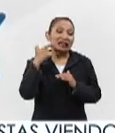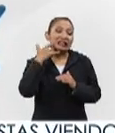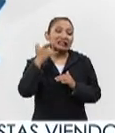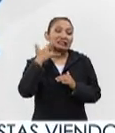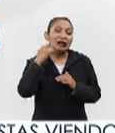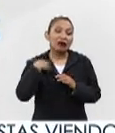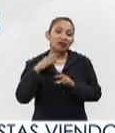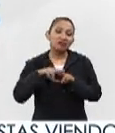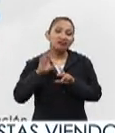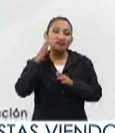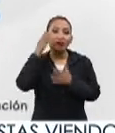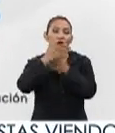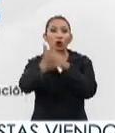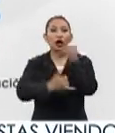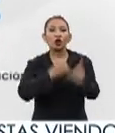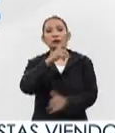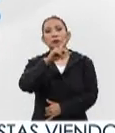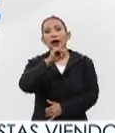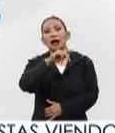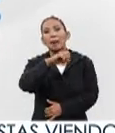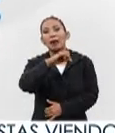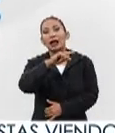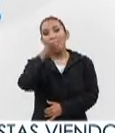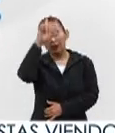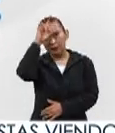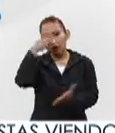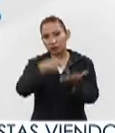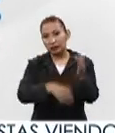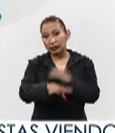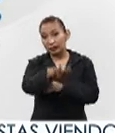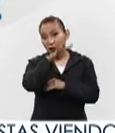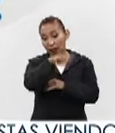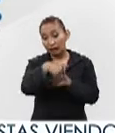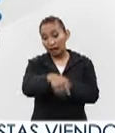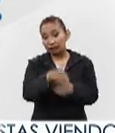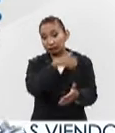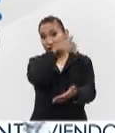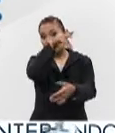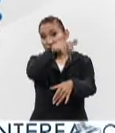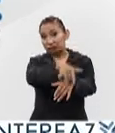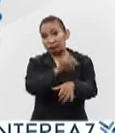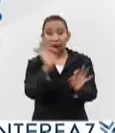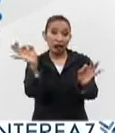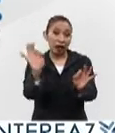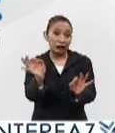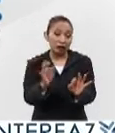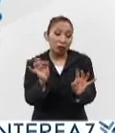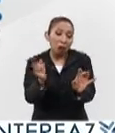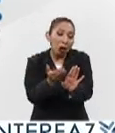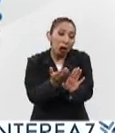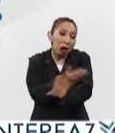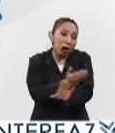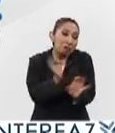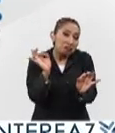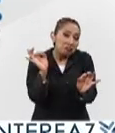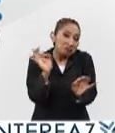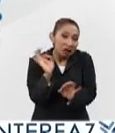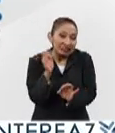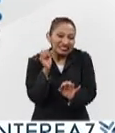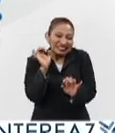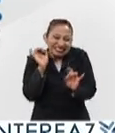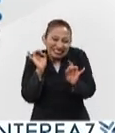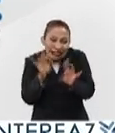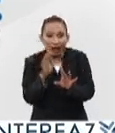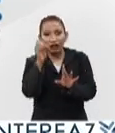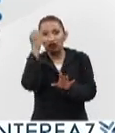de conseguir un boleto para los Juegos Panamericanos de Lima 2019, que esté presente. Y a lo mejor de manera prematura, pues